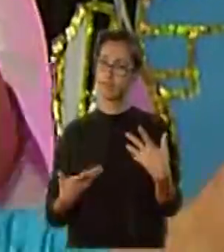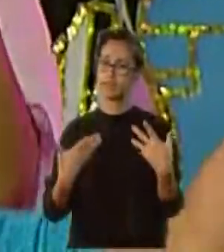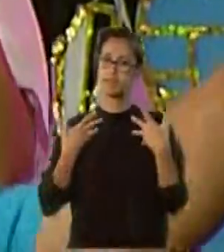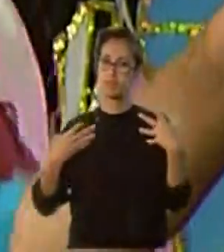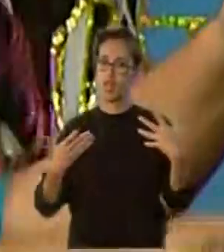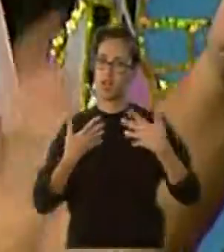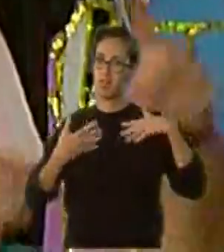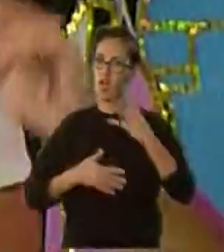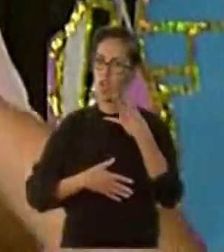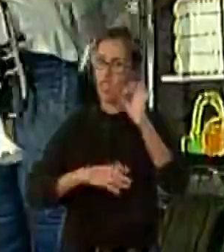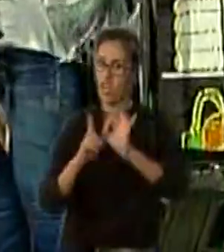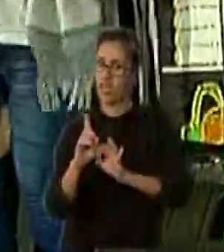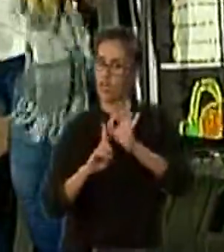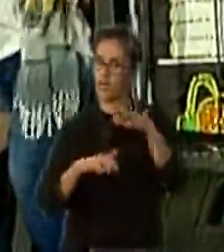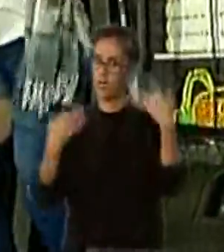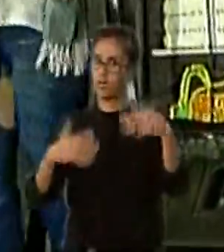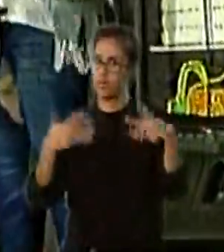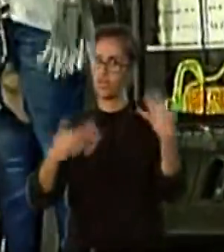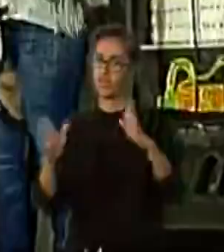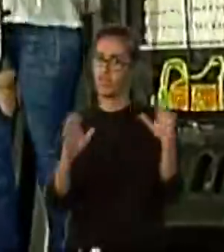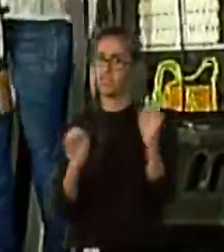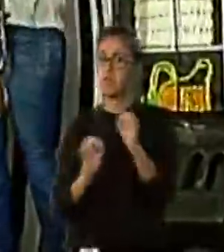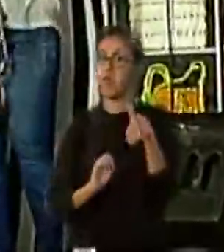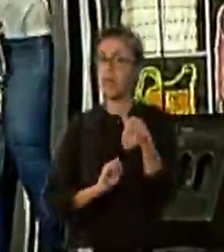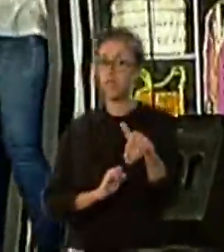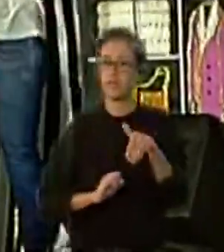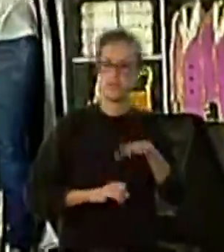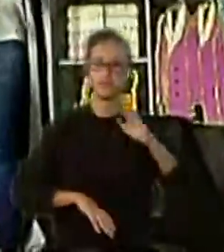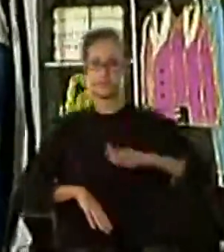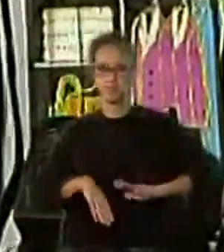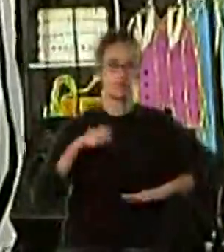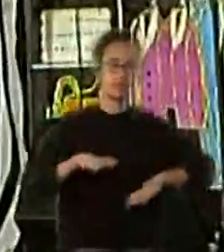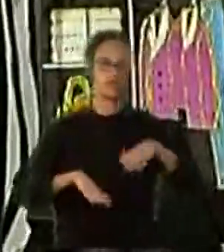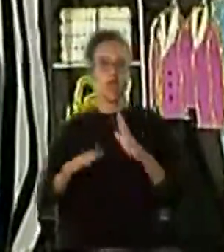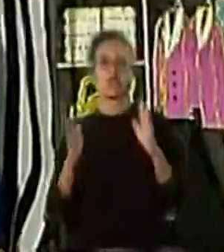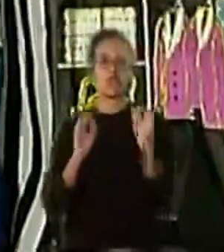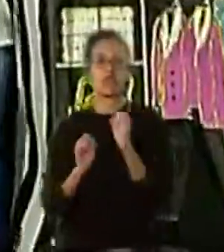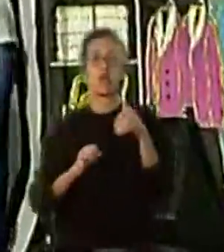40 grados, el invierno va cuando.